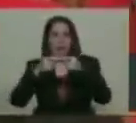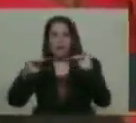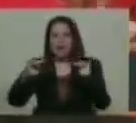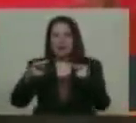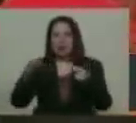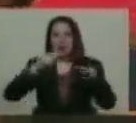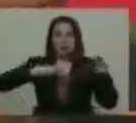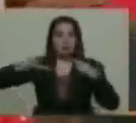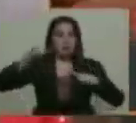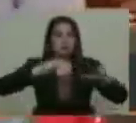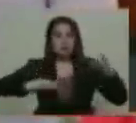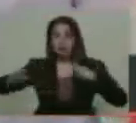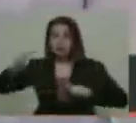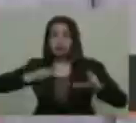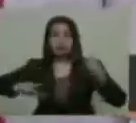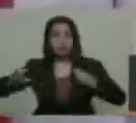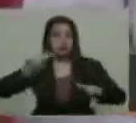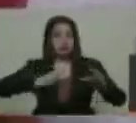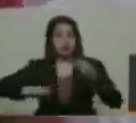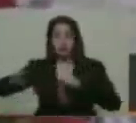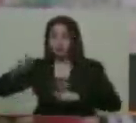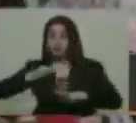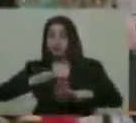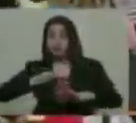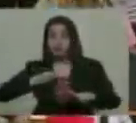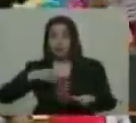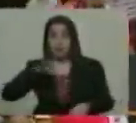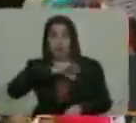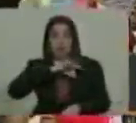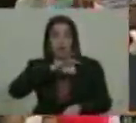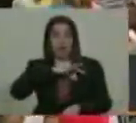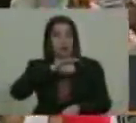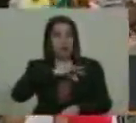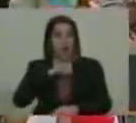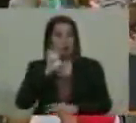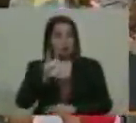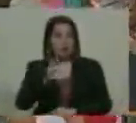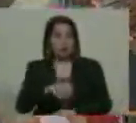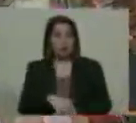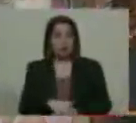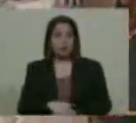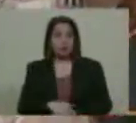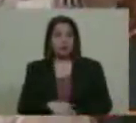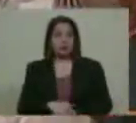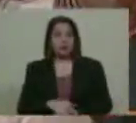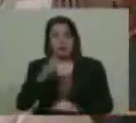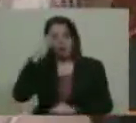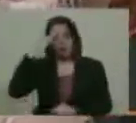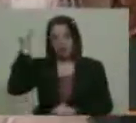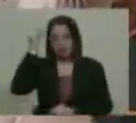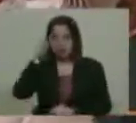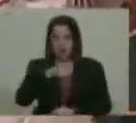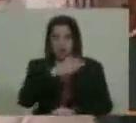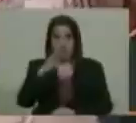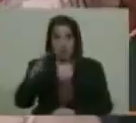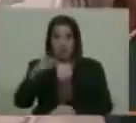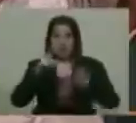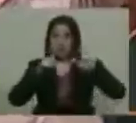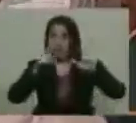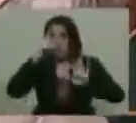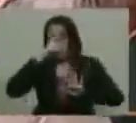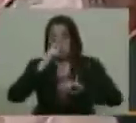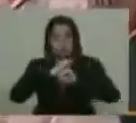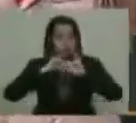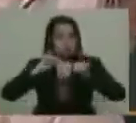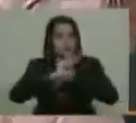con los papelitos del carné de la patria. Que Dios te bendiga. 6 años se nos fue.